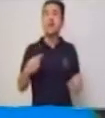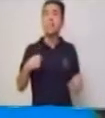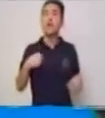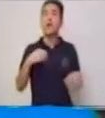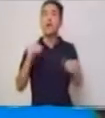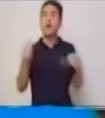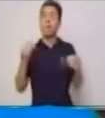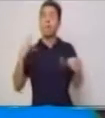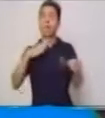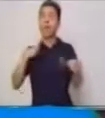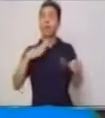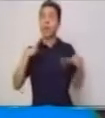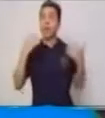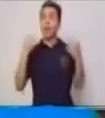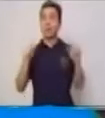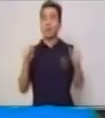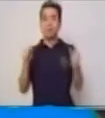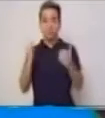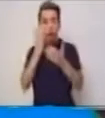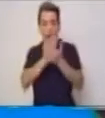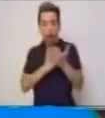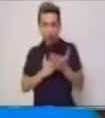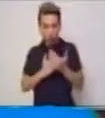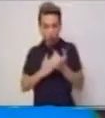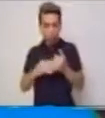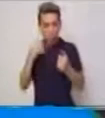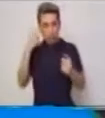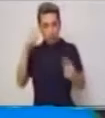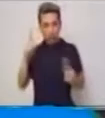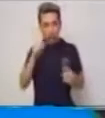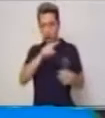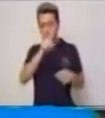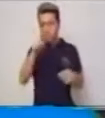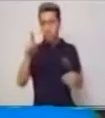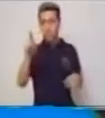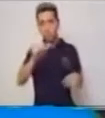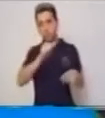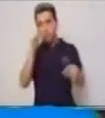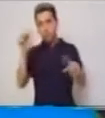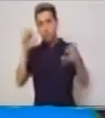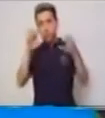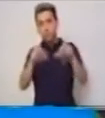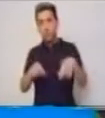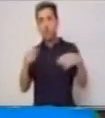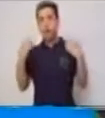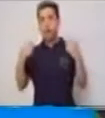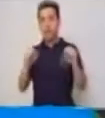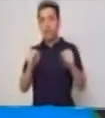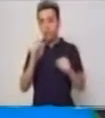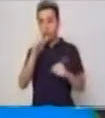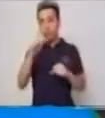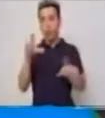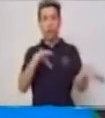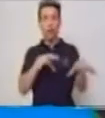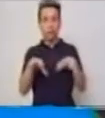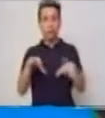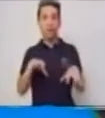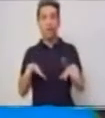algo o para que la otra persona pueda realizar una actividad.